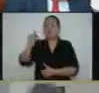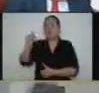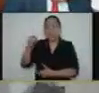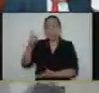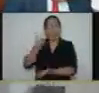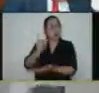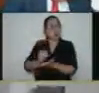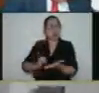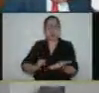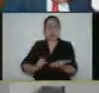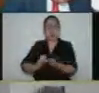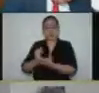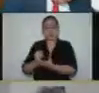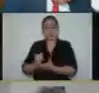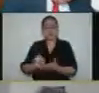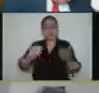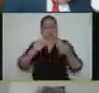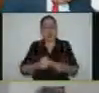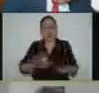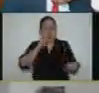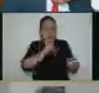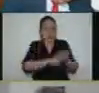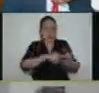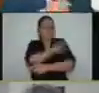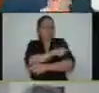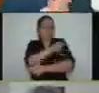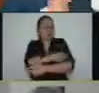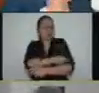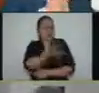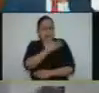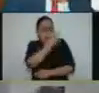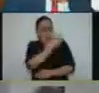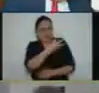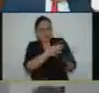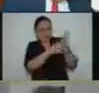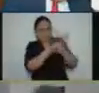en un spot que se renuncia al dinero una